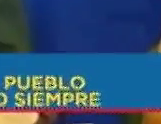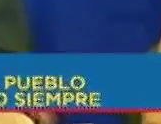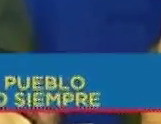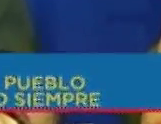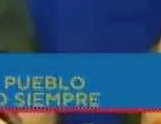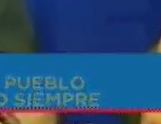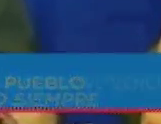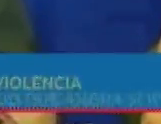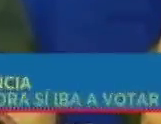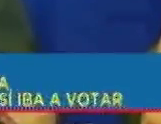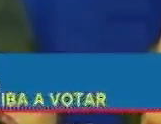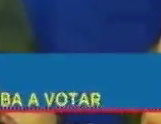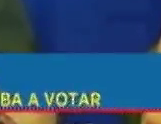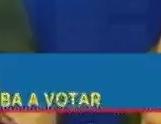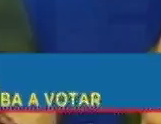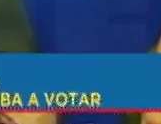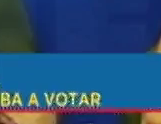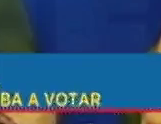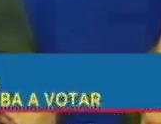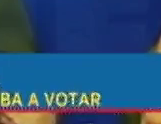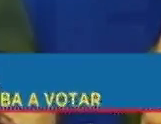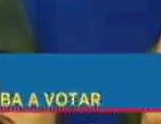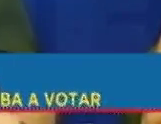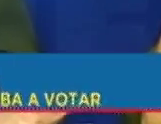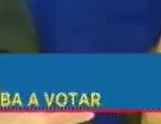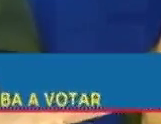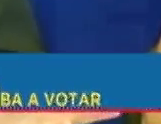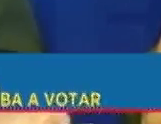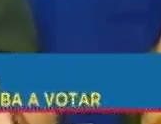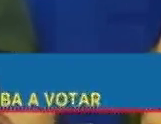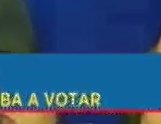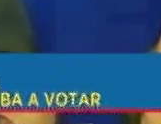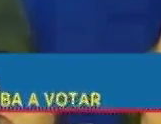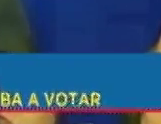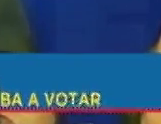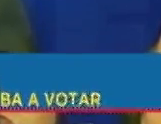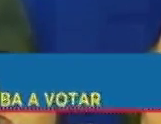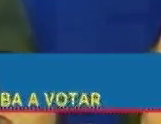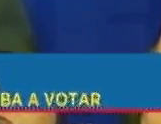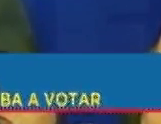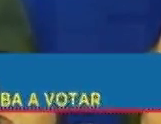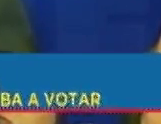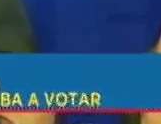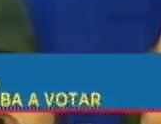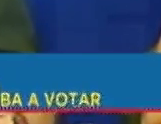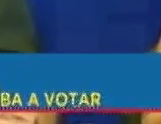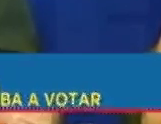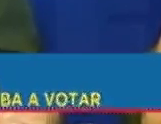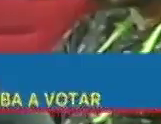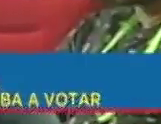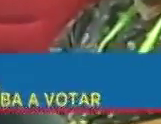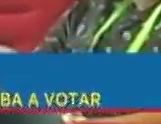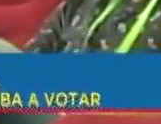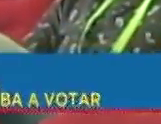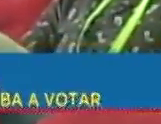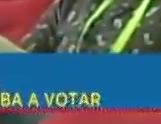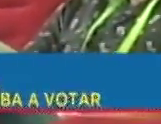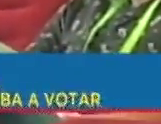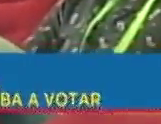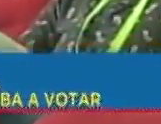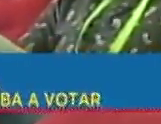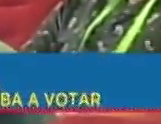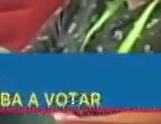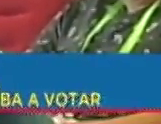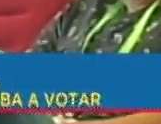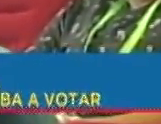que lindan casi en el fascismo. ¿Y qué va a decir usted de México, por ejemplo, país más violento que México